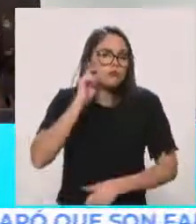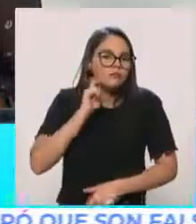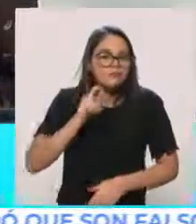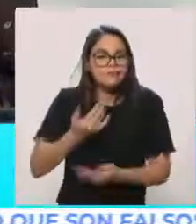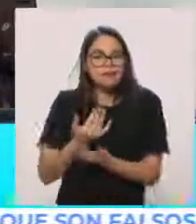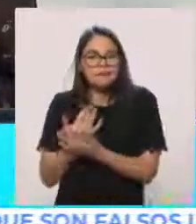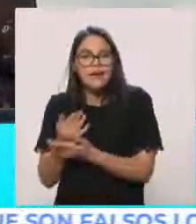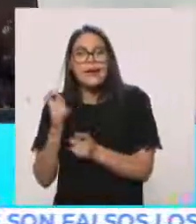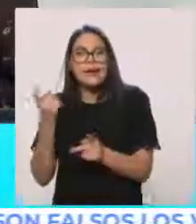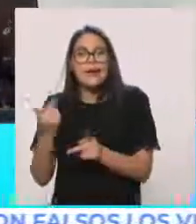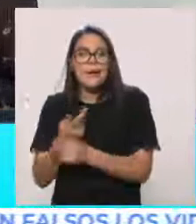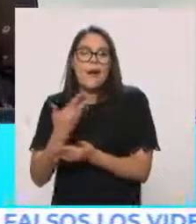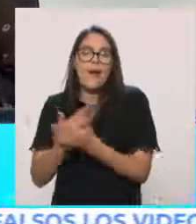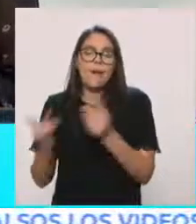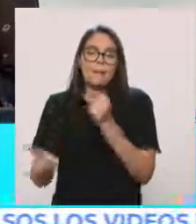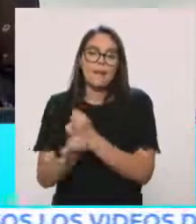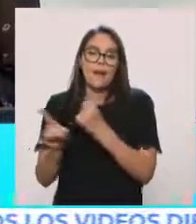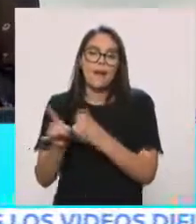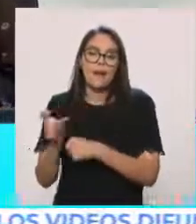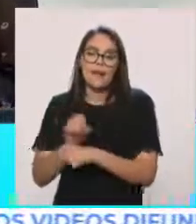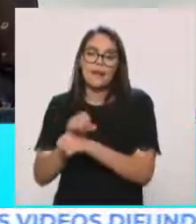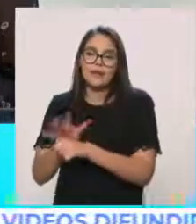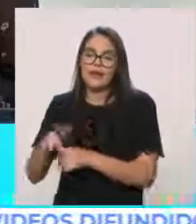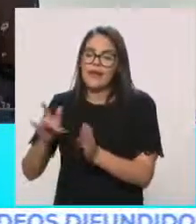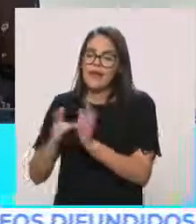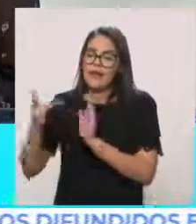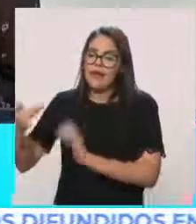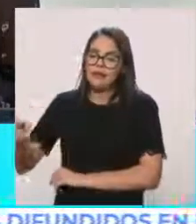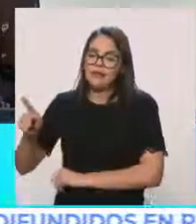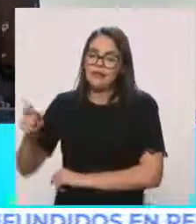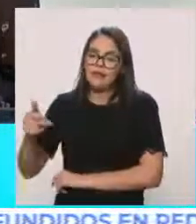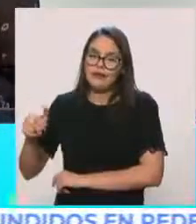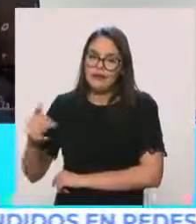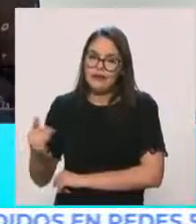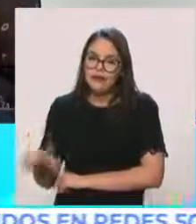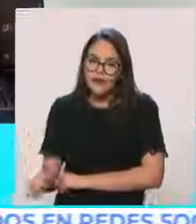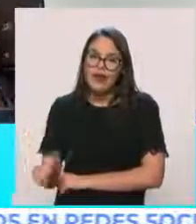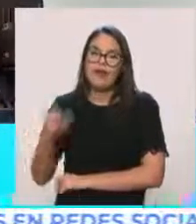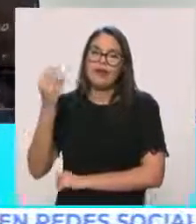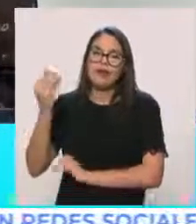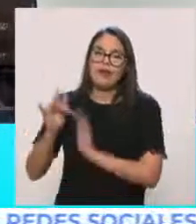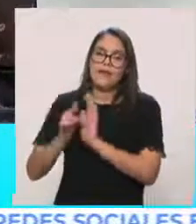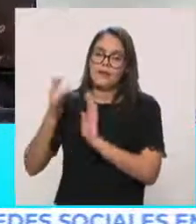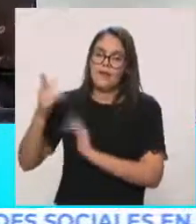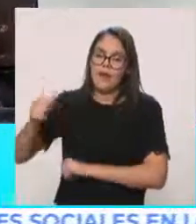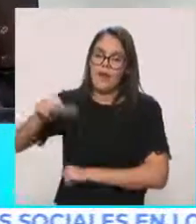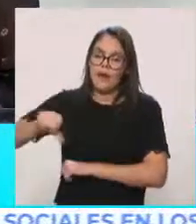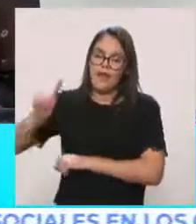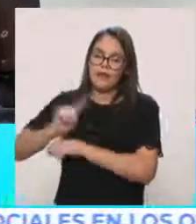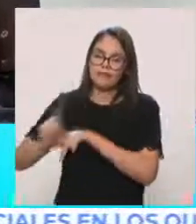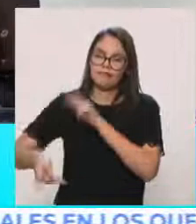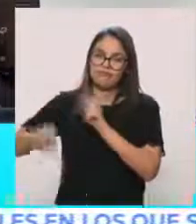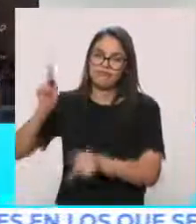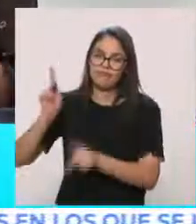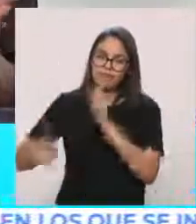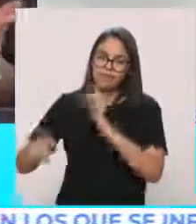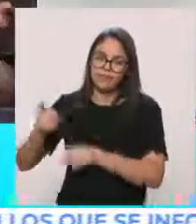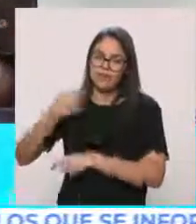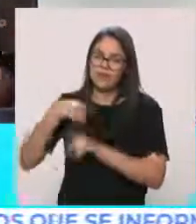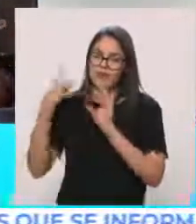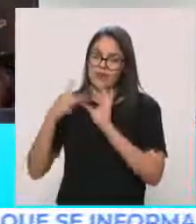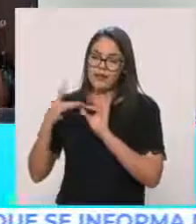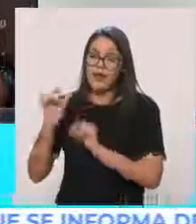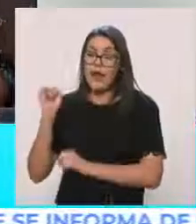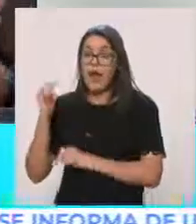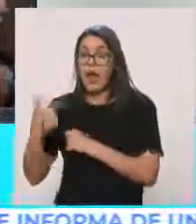esta contingencia por COVID-19. Kenia Citlali Cuevas, fundadora de la Casa Muñeca de Tiresias, muchísimas gracias por conversar pues con nosotros. Cualquier